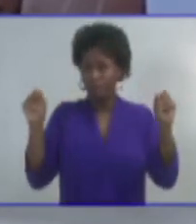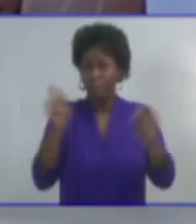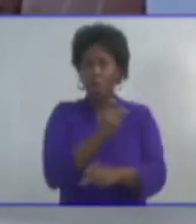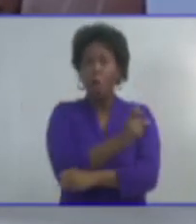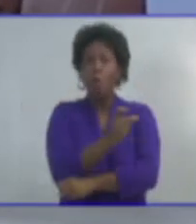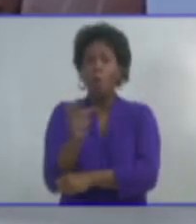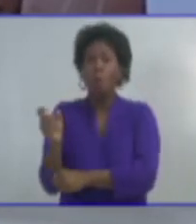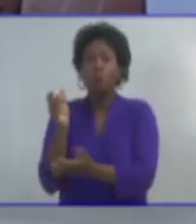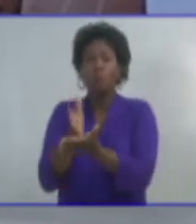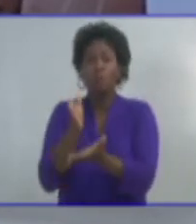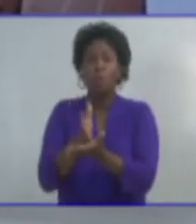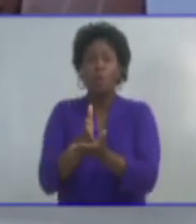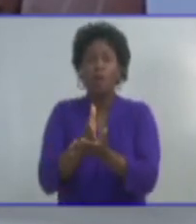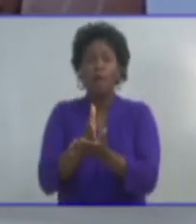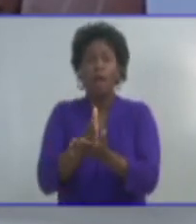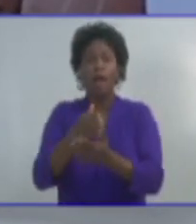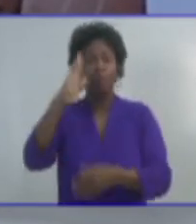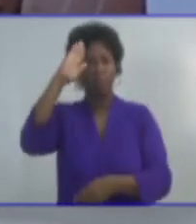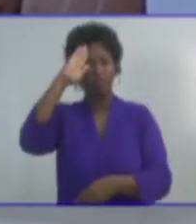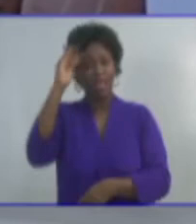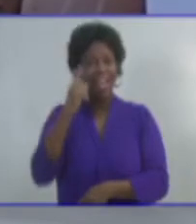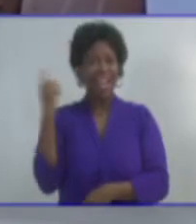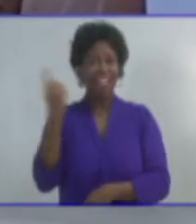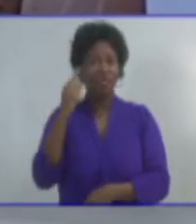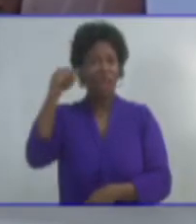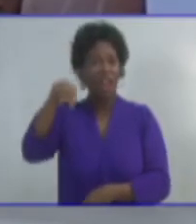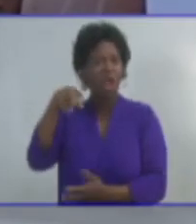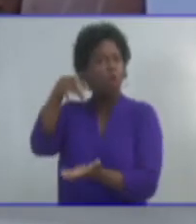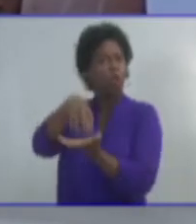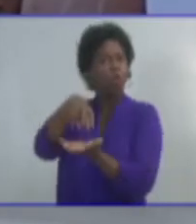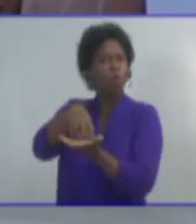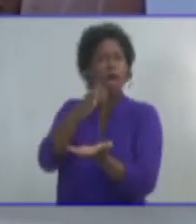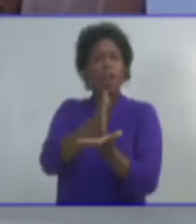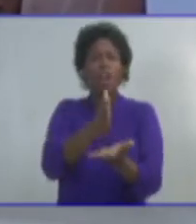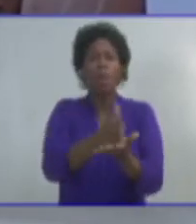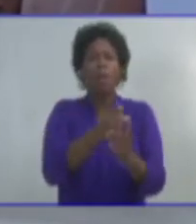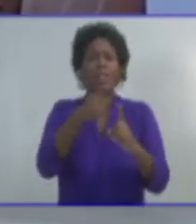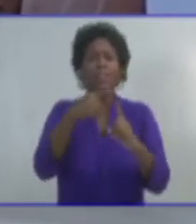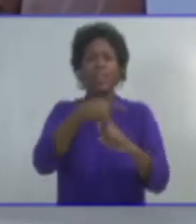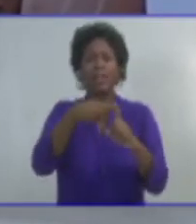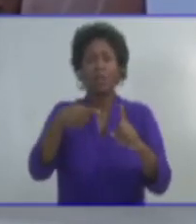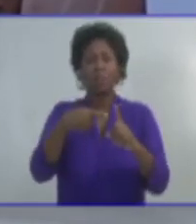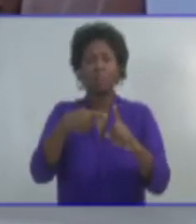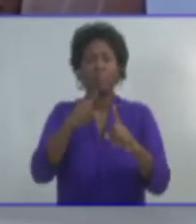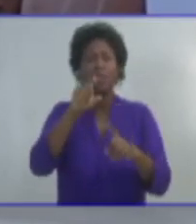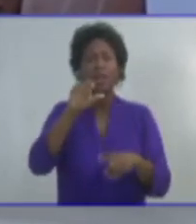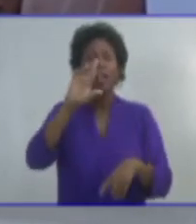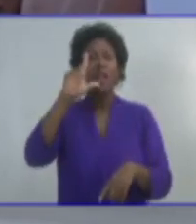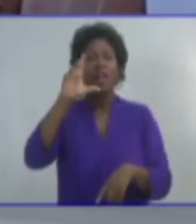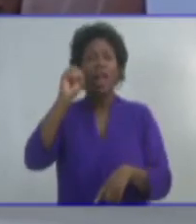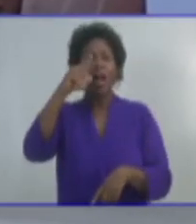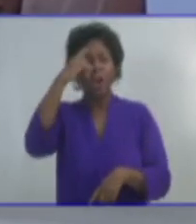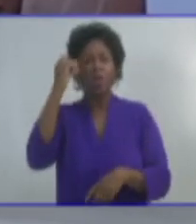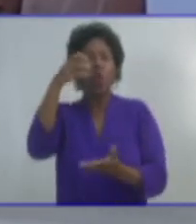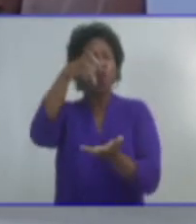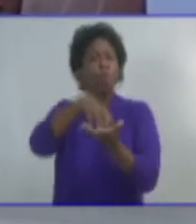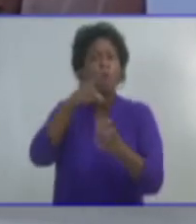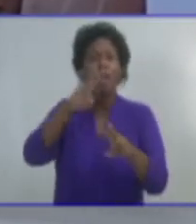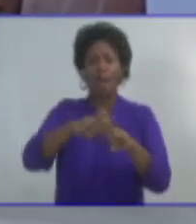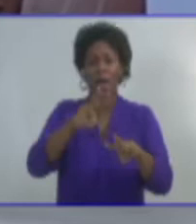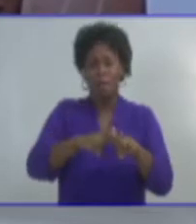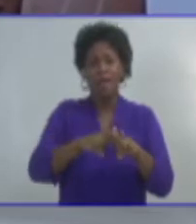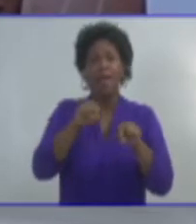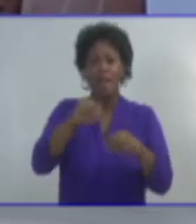curso escolar. El acto nacional tuvo lugar en la Escuela Politécnica Carlos Rafael Rodríguez de La Habana Vieja, con